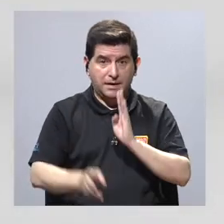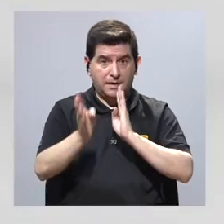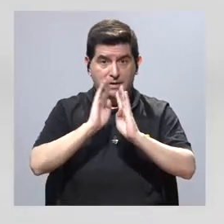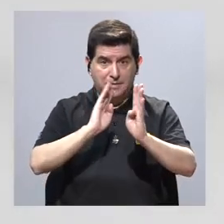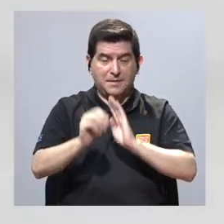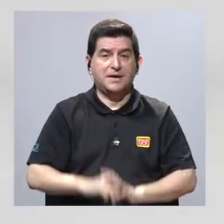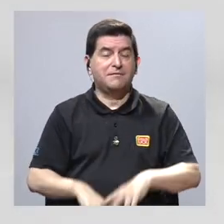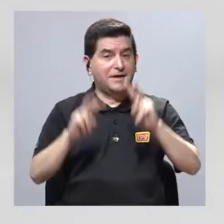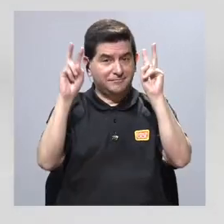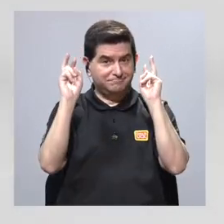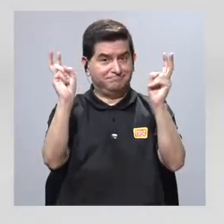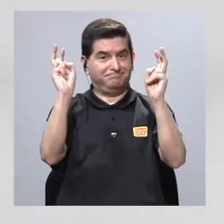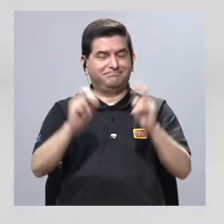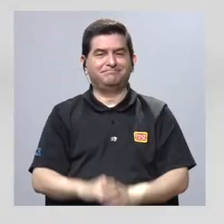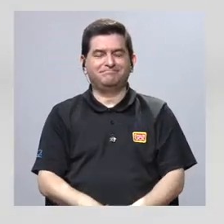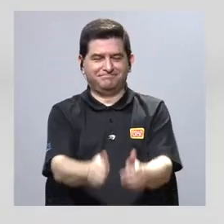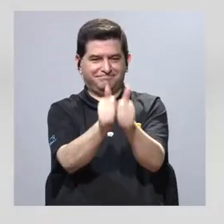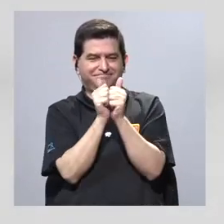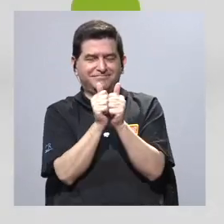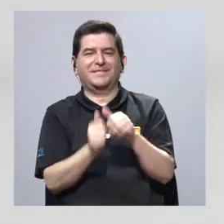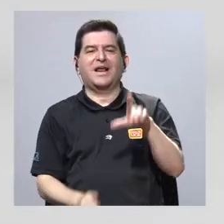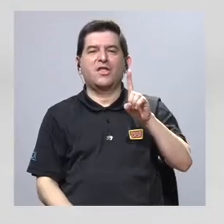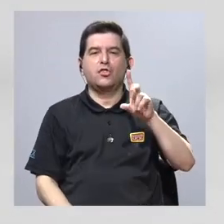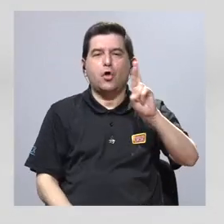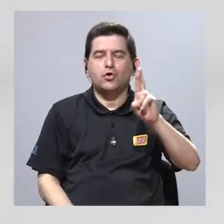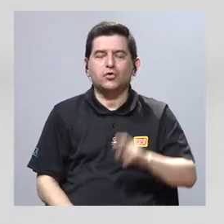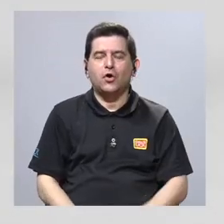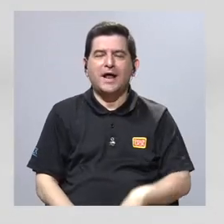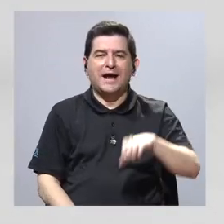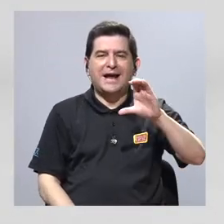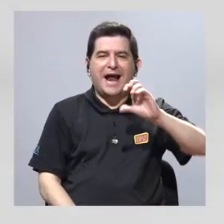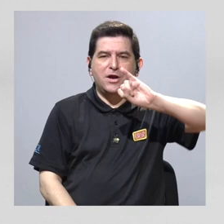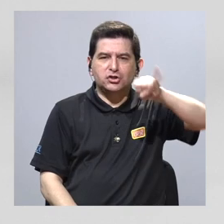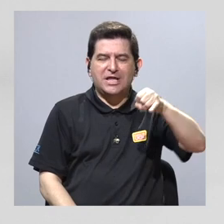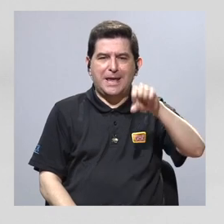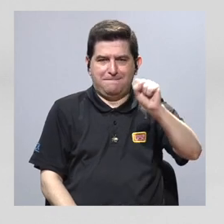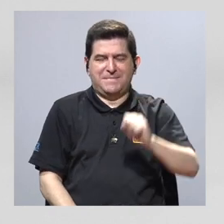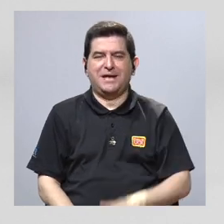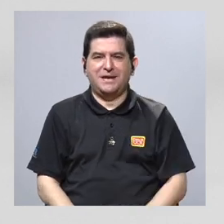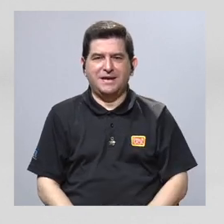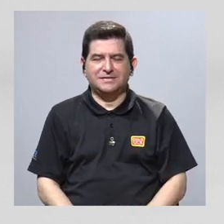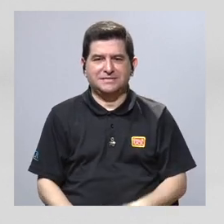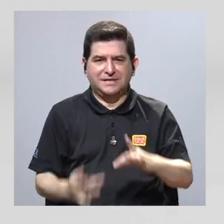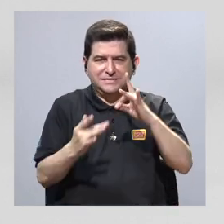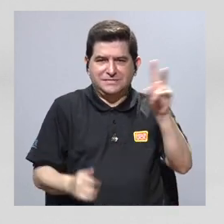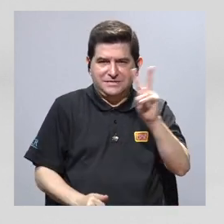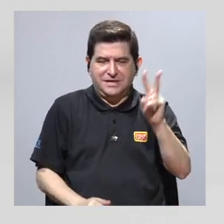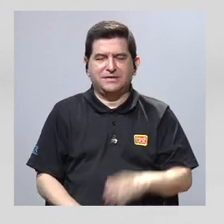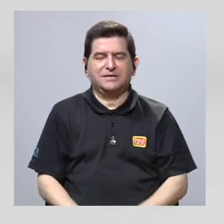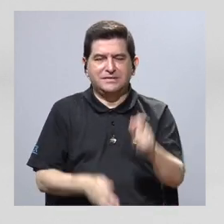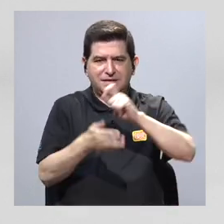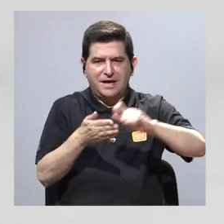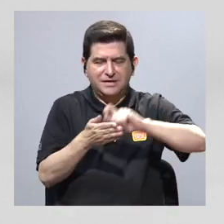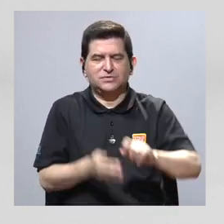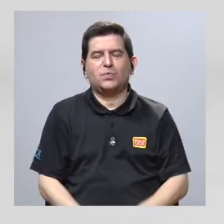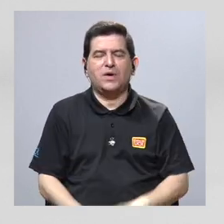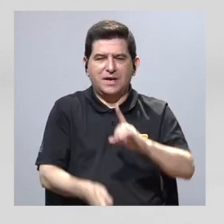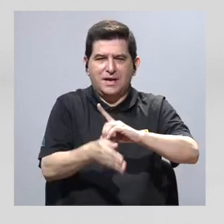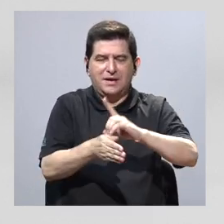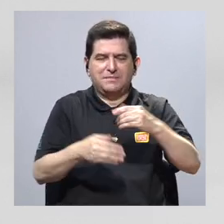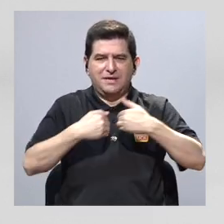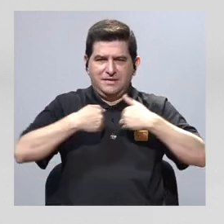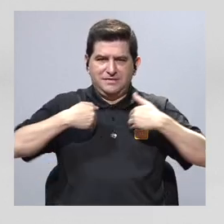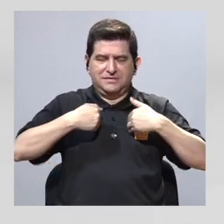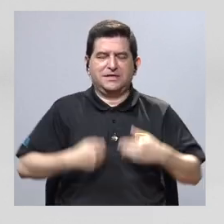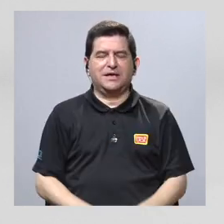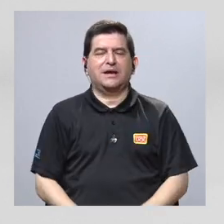Para conversar más sobre este tema, nos acompaña el doctor Carlos Jiménez Sánchez, virólogo de la Escuela de Medicina Veterinaria